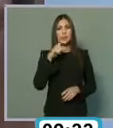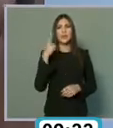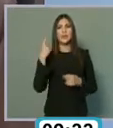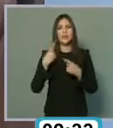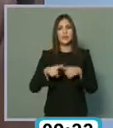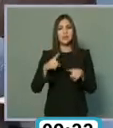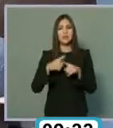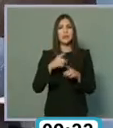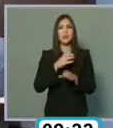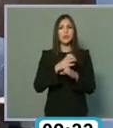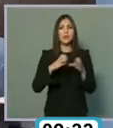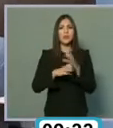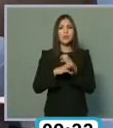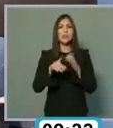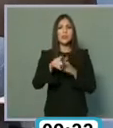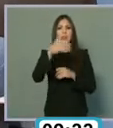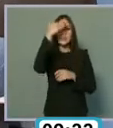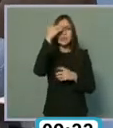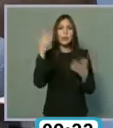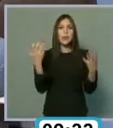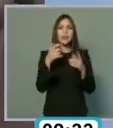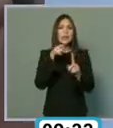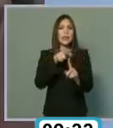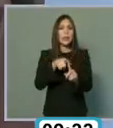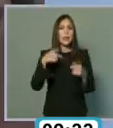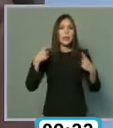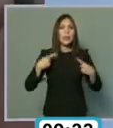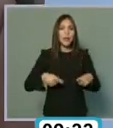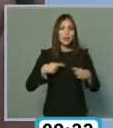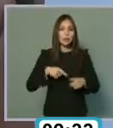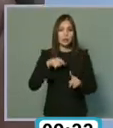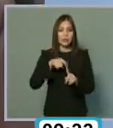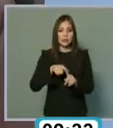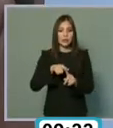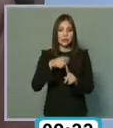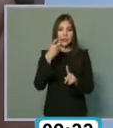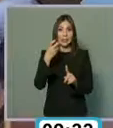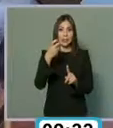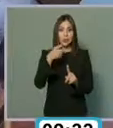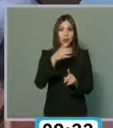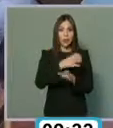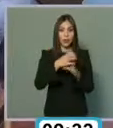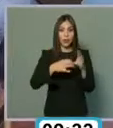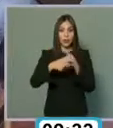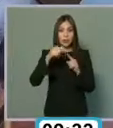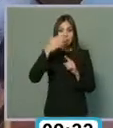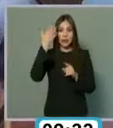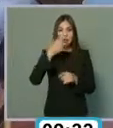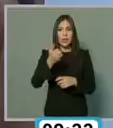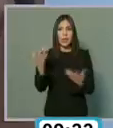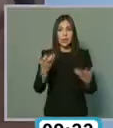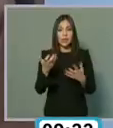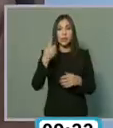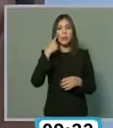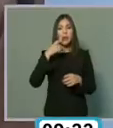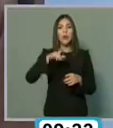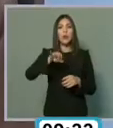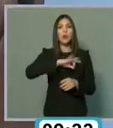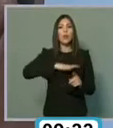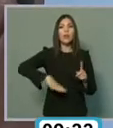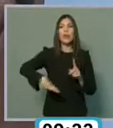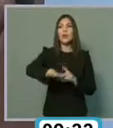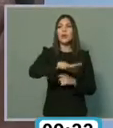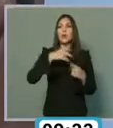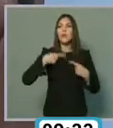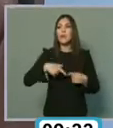competencias que permitieran a una persona poder desenvolverse en la sociedad, en la cultura donde él estaba. Sí.